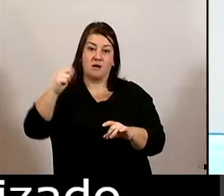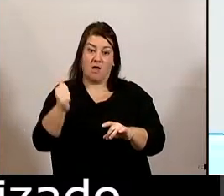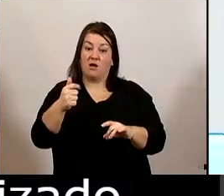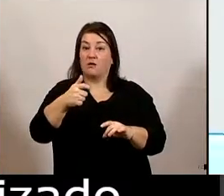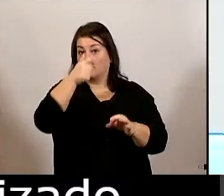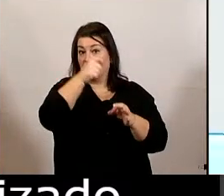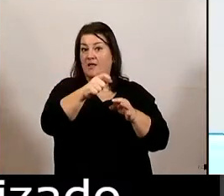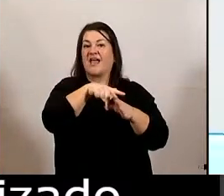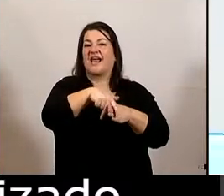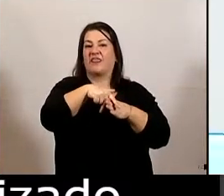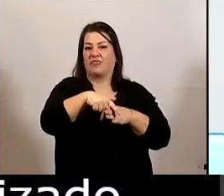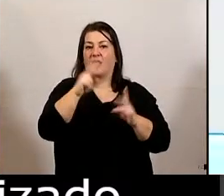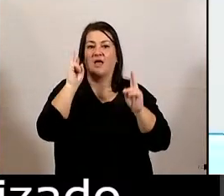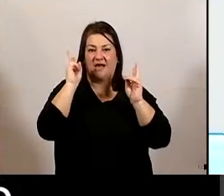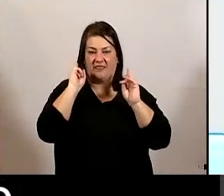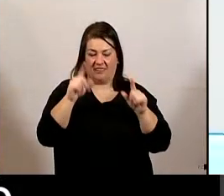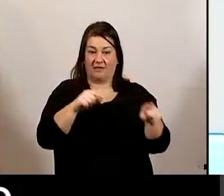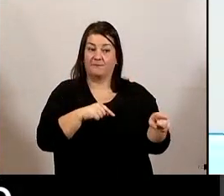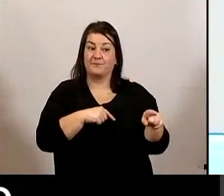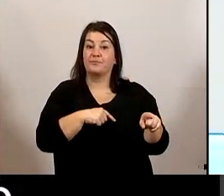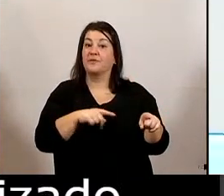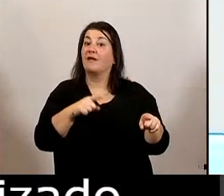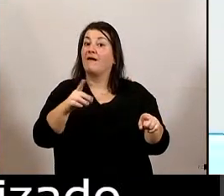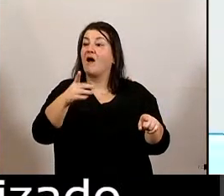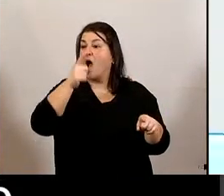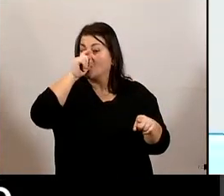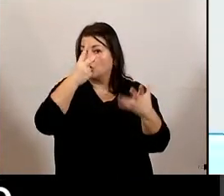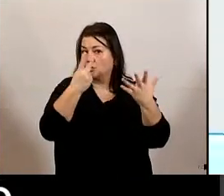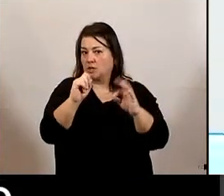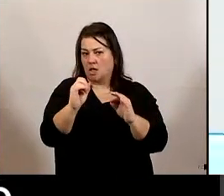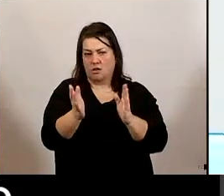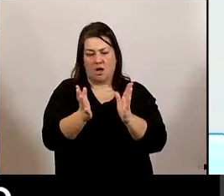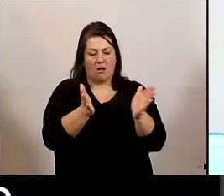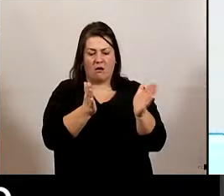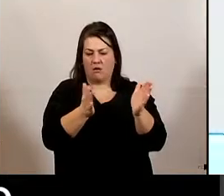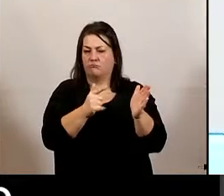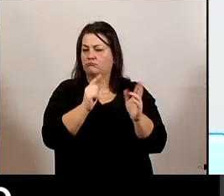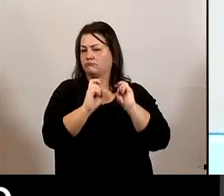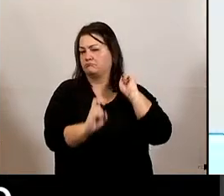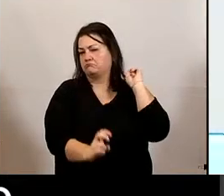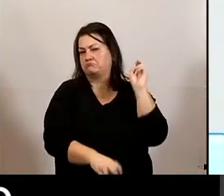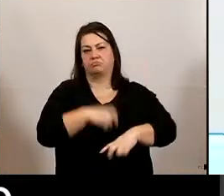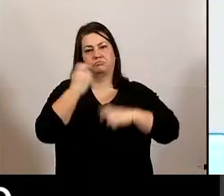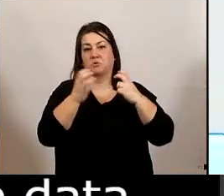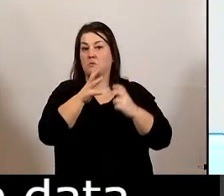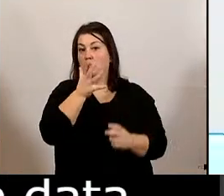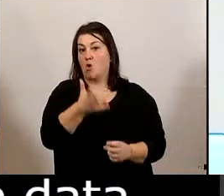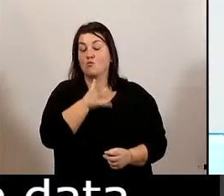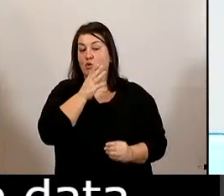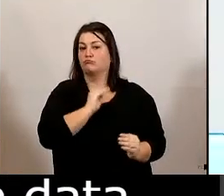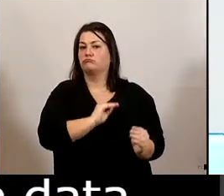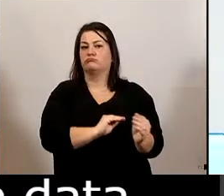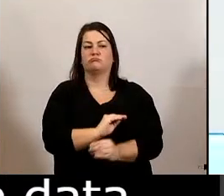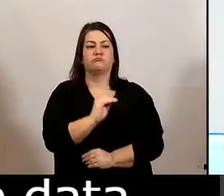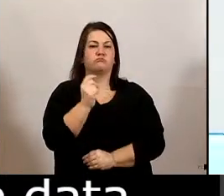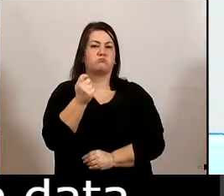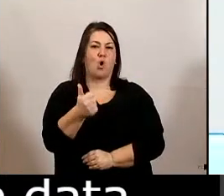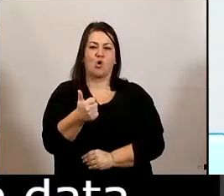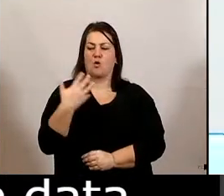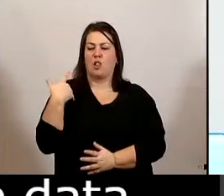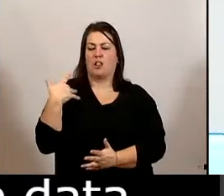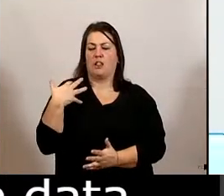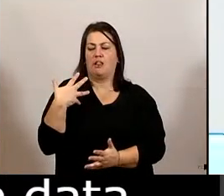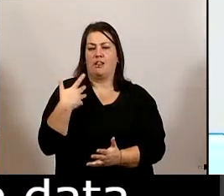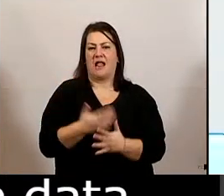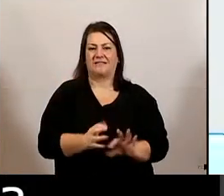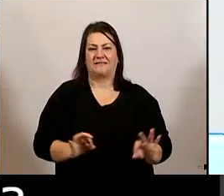de los Caballeros. La instalación, que data de los años 60, requiere de una reforma debido a la escasa inversión que ha recibido durante todo este